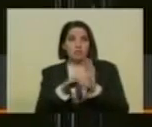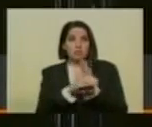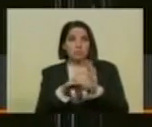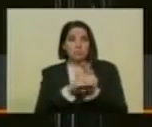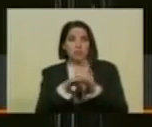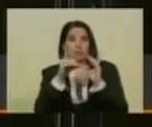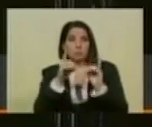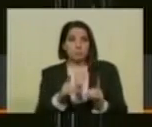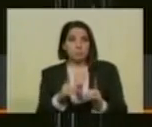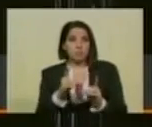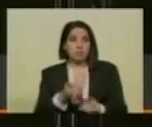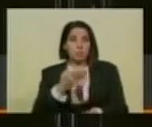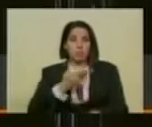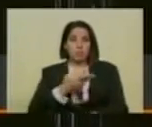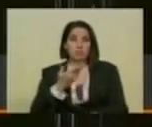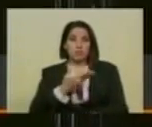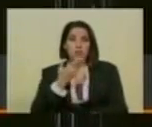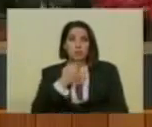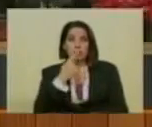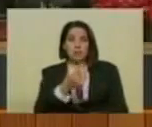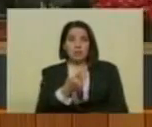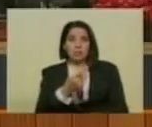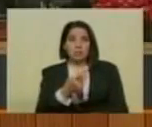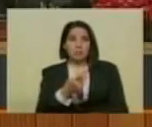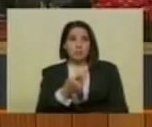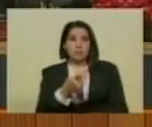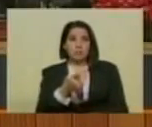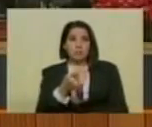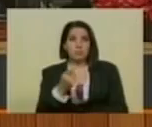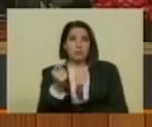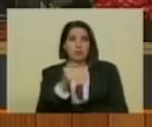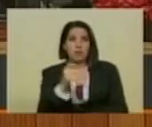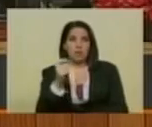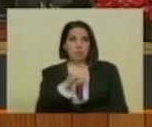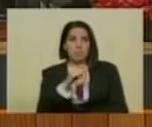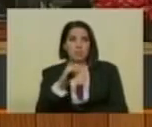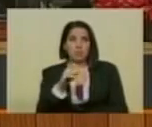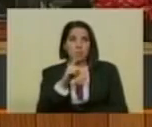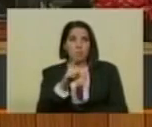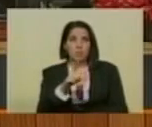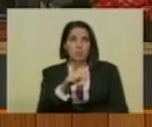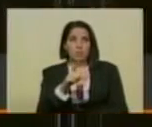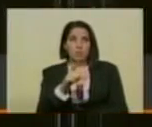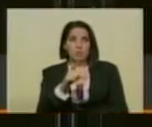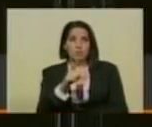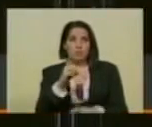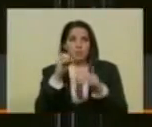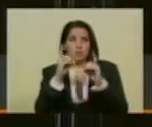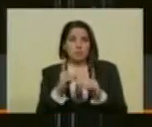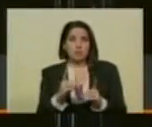extraordinaria decisión. Apenas arrancando sus funciones, en el mes de julio, la Asamblea Nacional Constituyente decidió